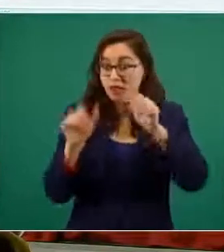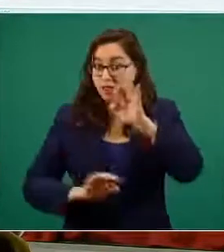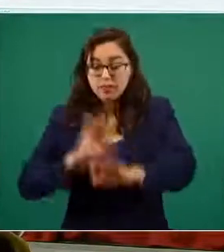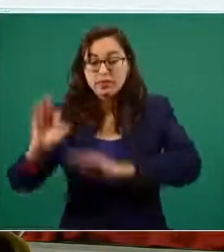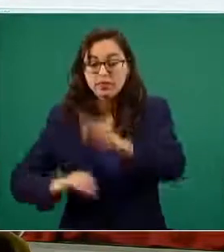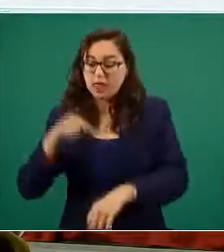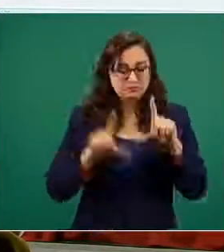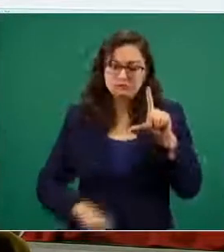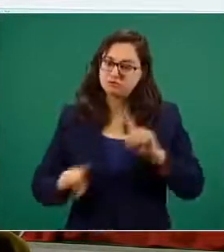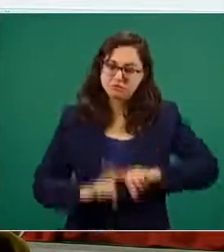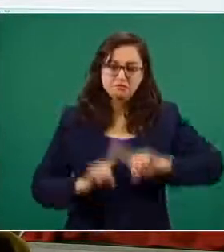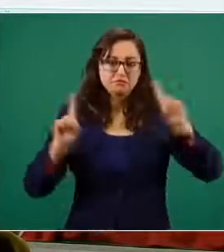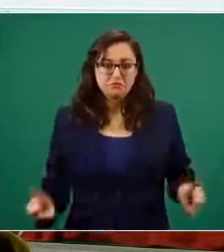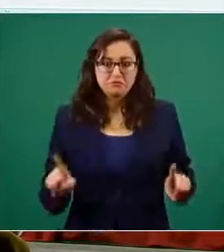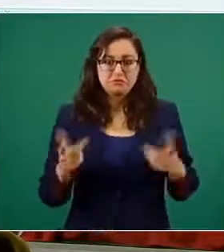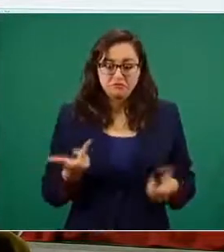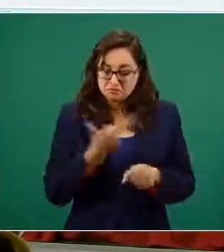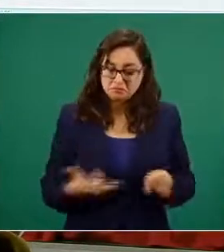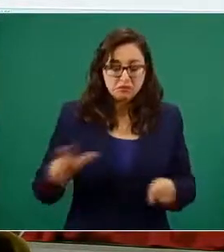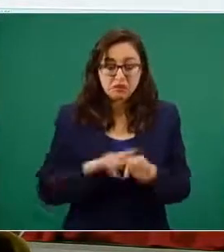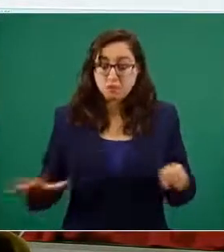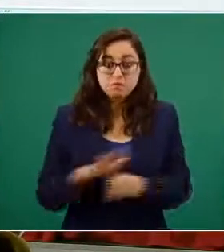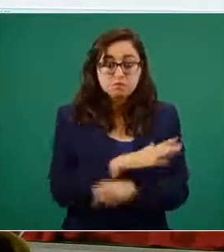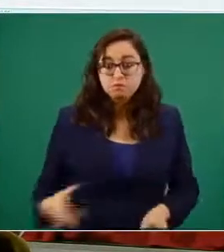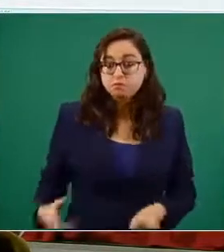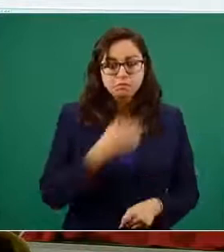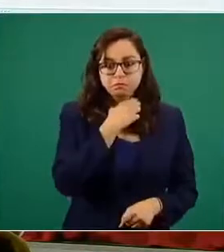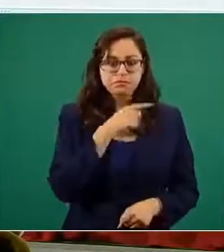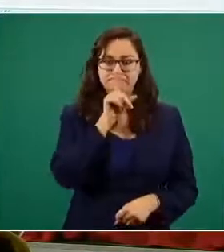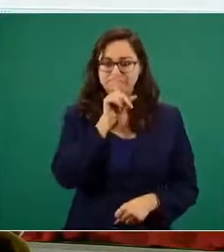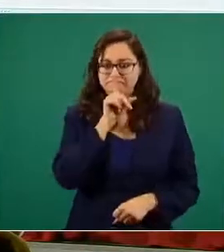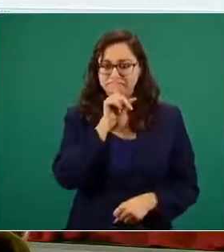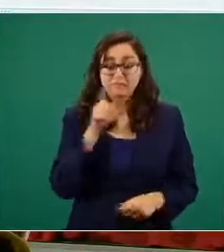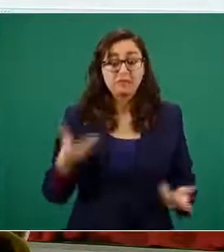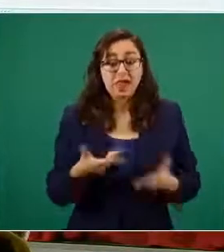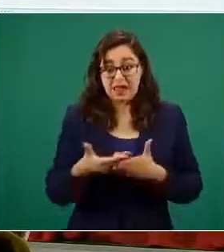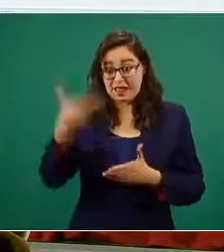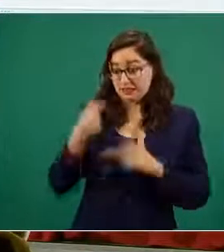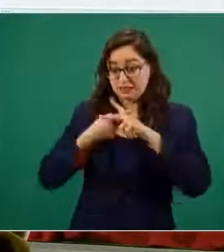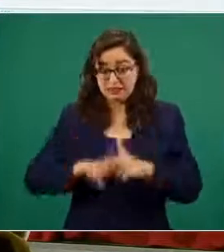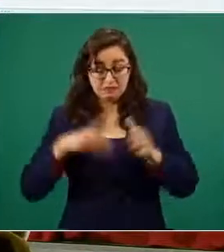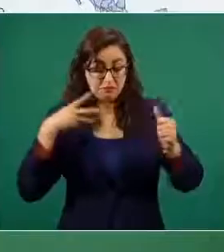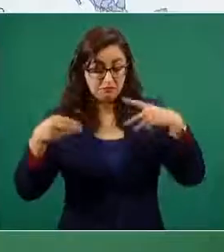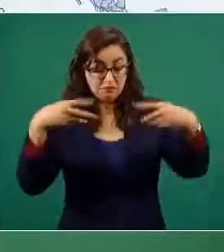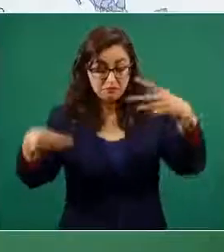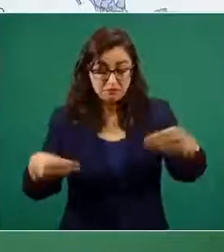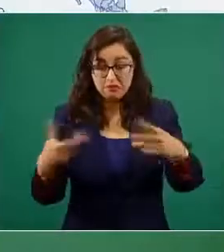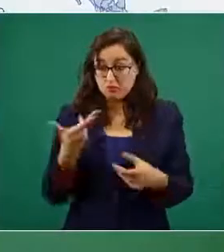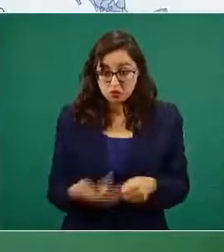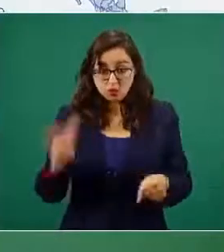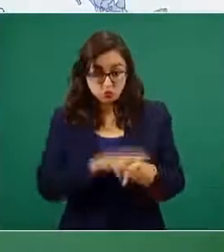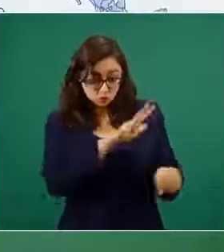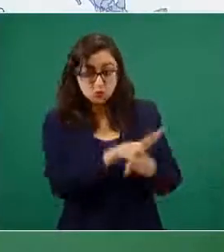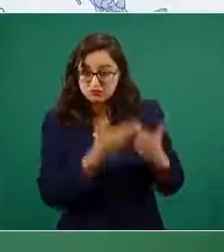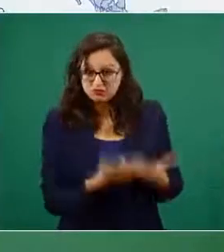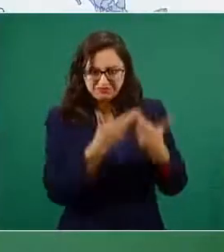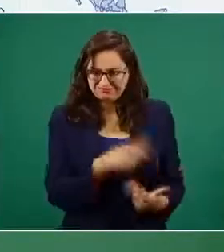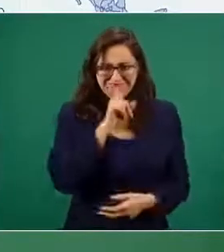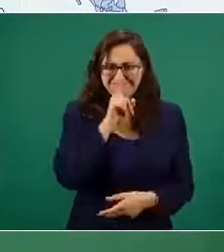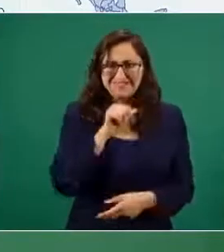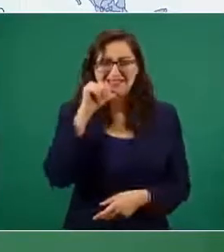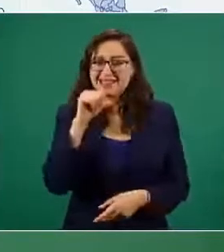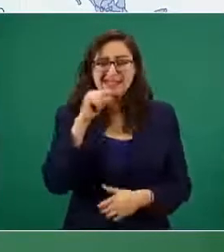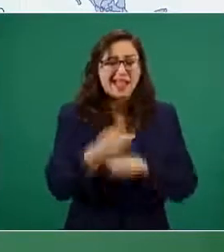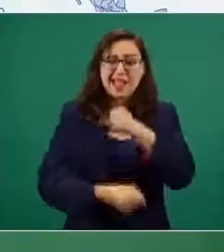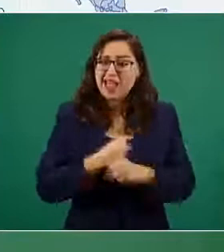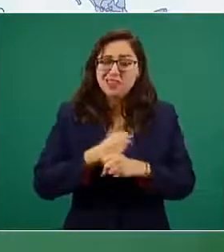no se saturaran los hospitales. No teníamos, ciertamente no teníamos, y lo hemos declarado una y otra vez, la capacidad instalada. El Sistema Nacional de Salud de México durante muchos años no